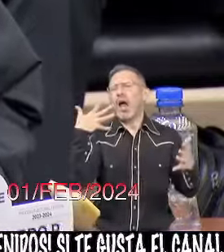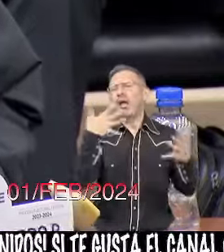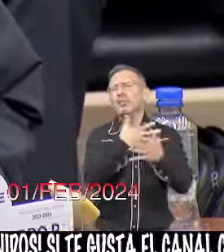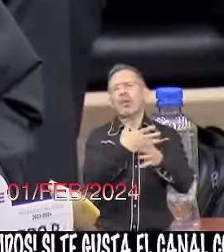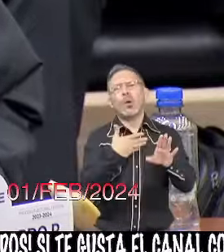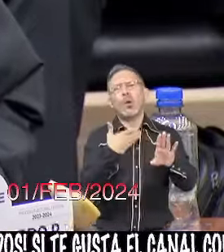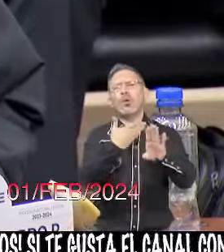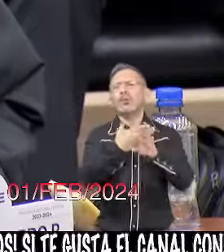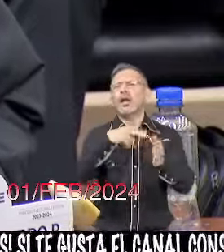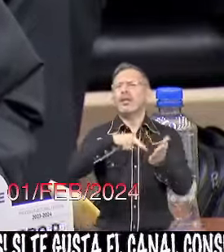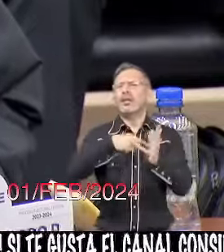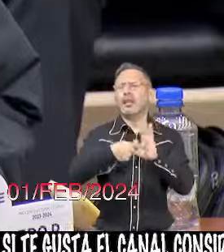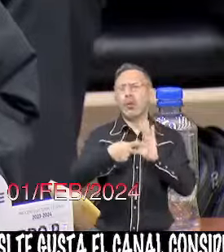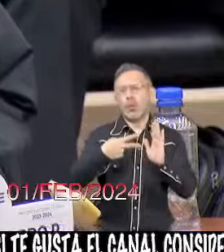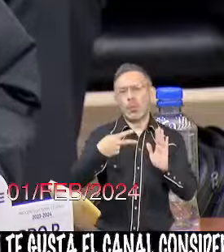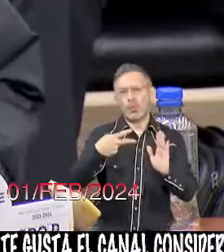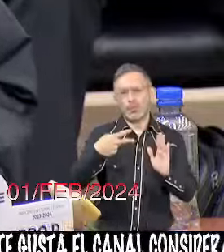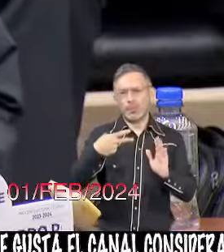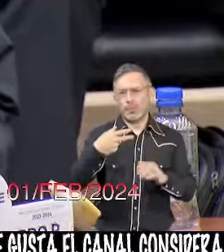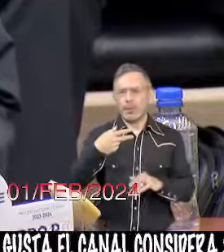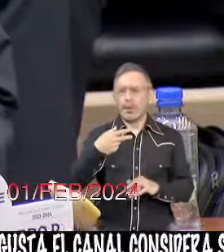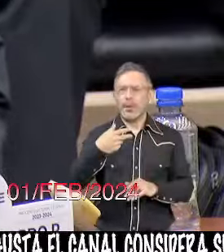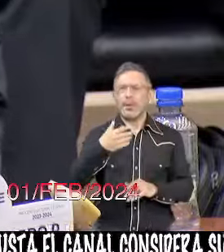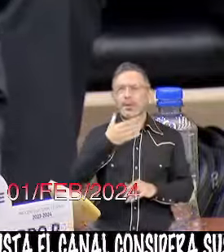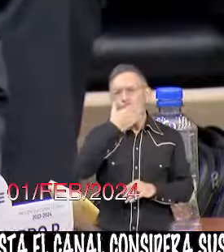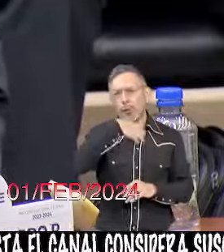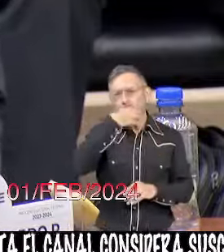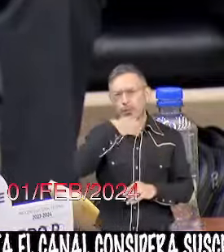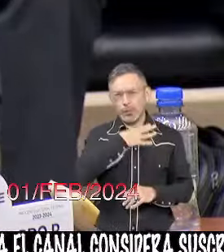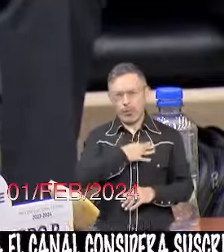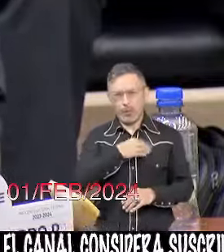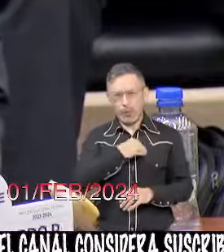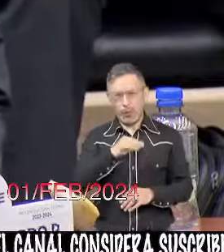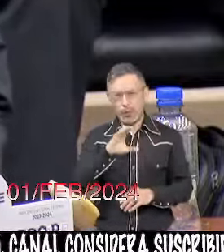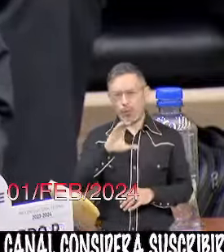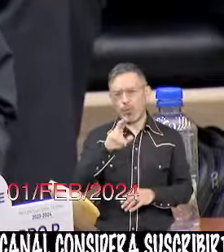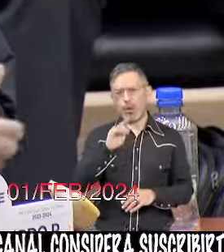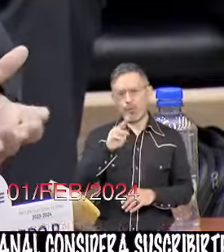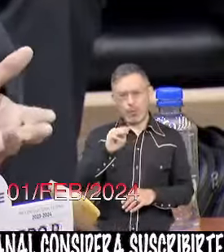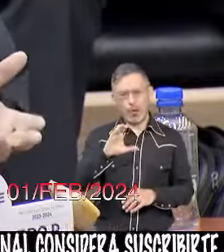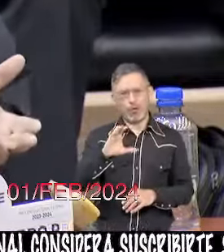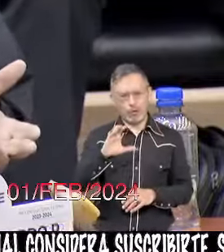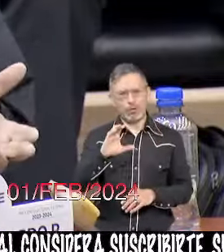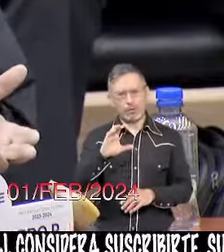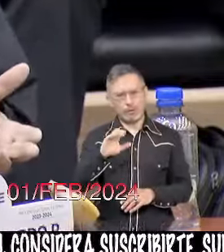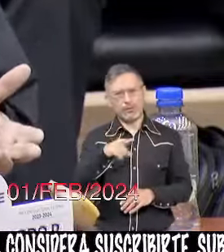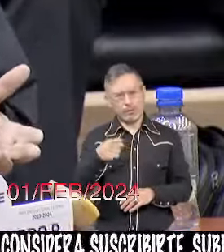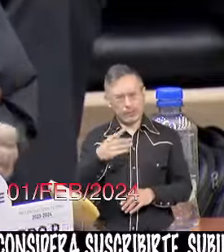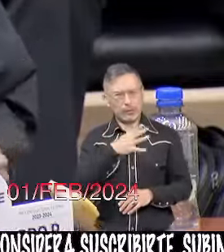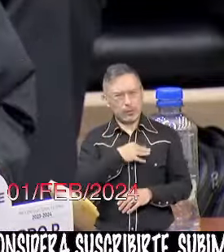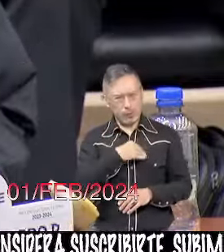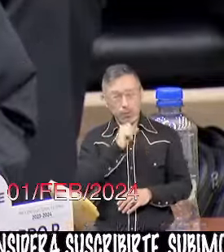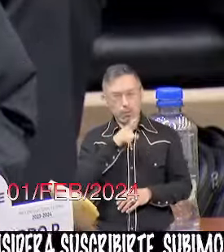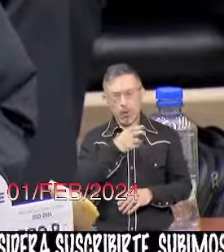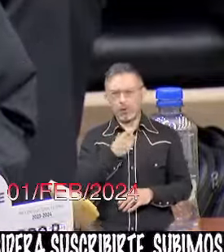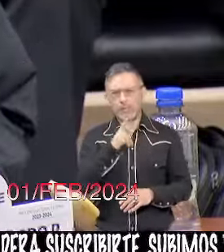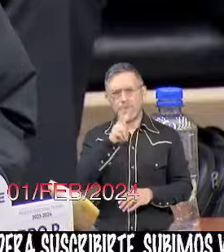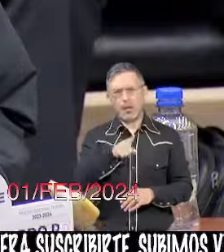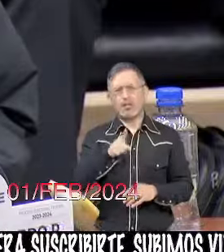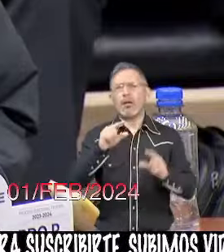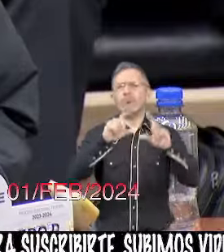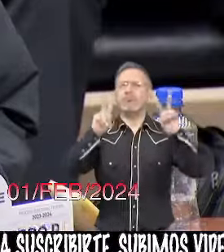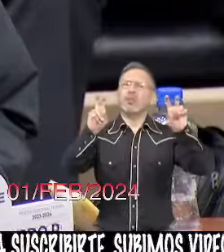Cárdenas Solórzano, pilar y baluarte de la transformación del país. Su lema es democracia ya, patria para